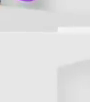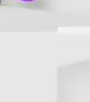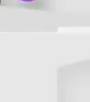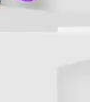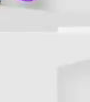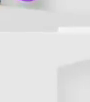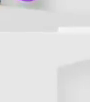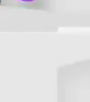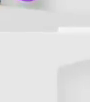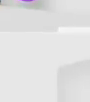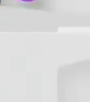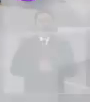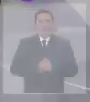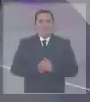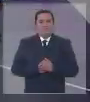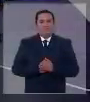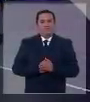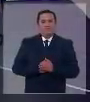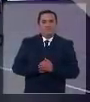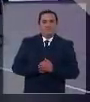del segmento.